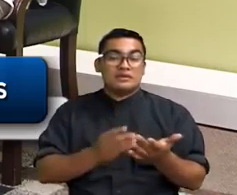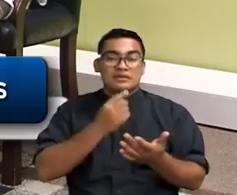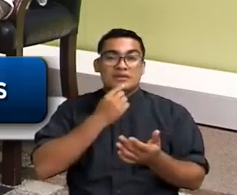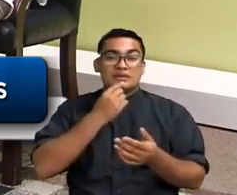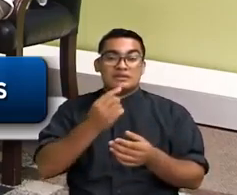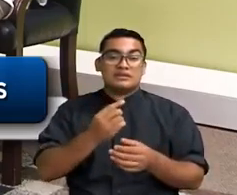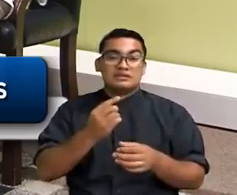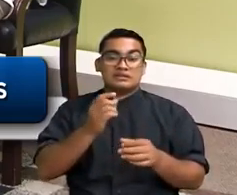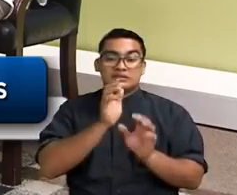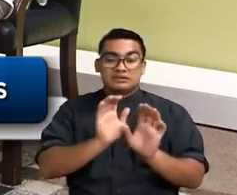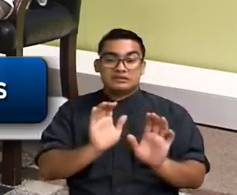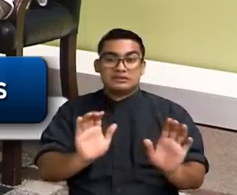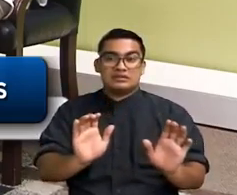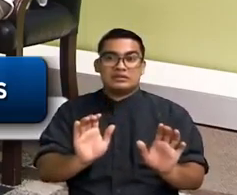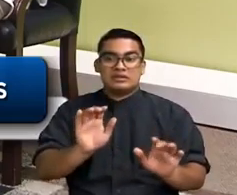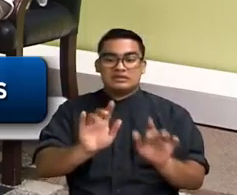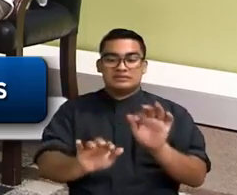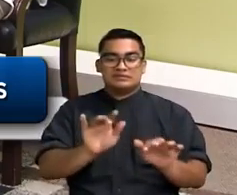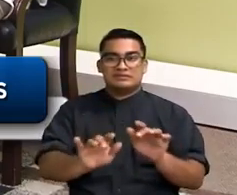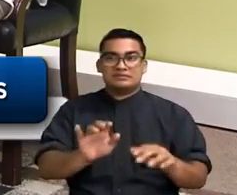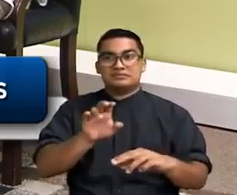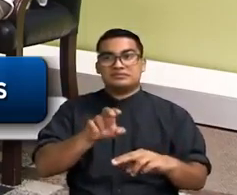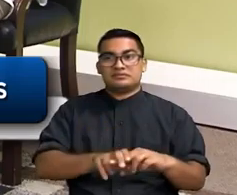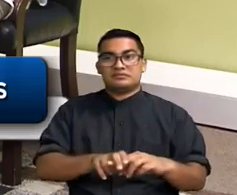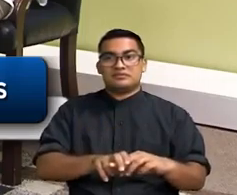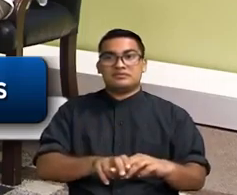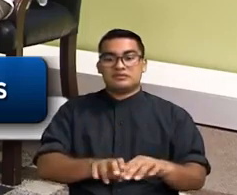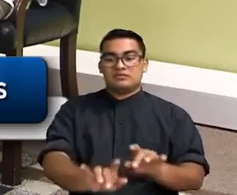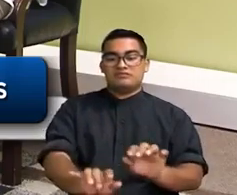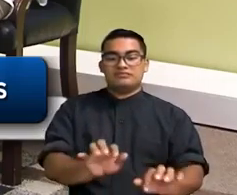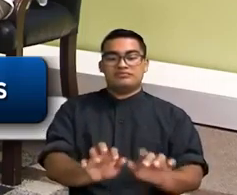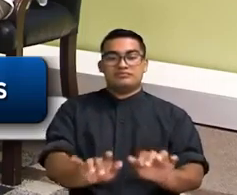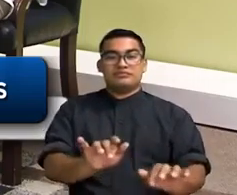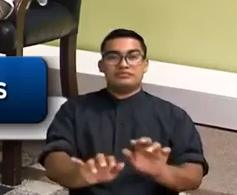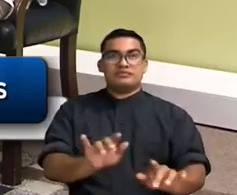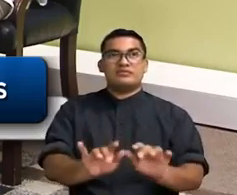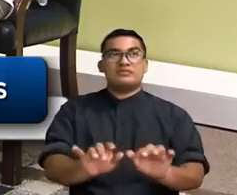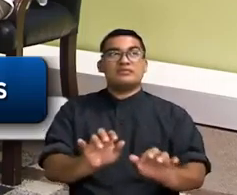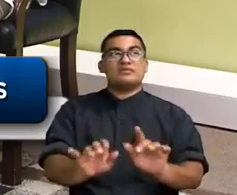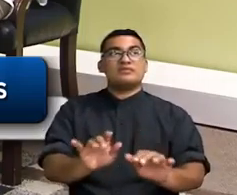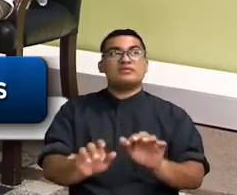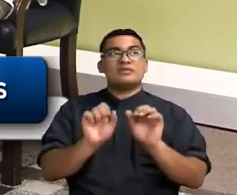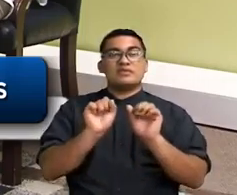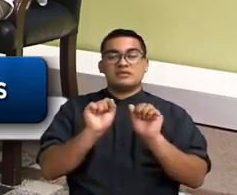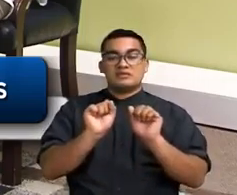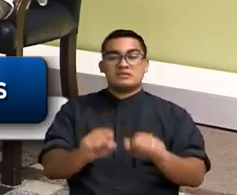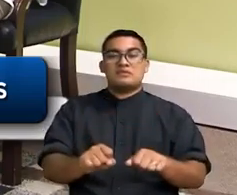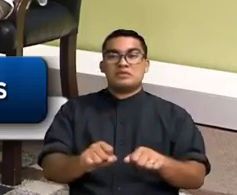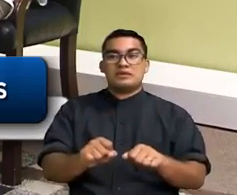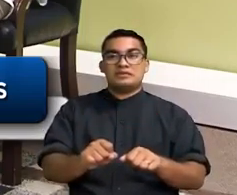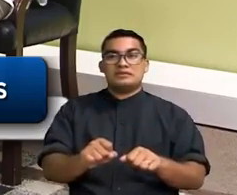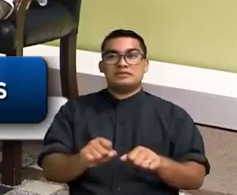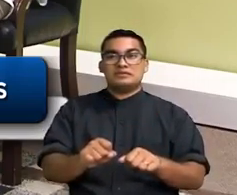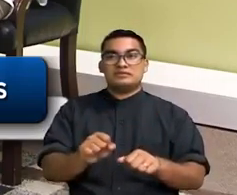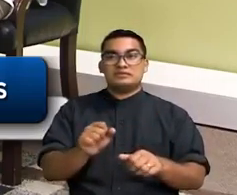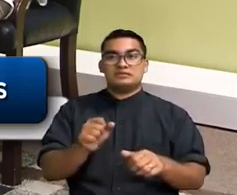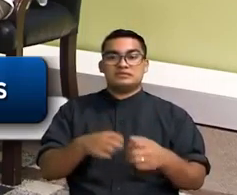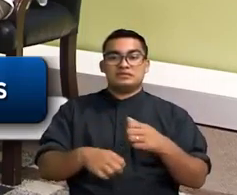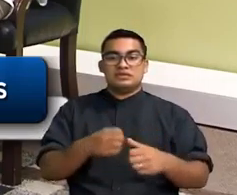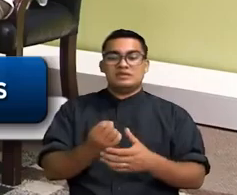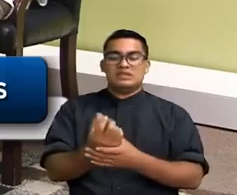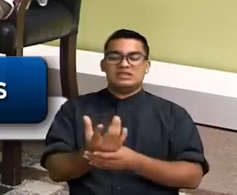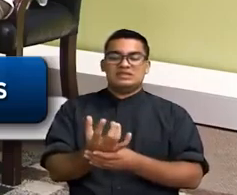la secretaria, que apoya generalmente sus manos, ¿no? ¿Ya? ponerle un monitor o las